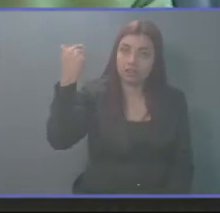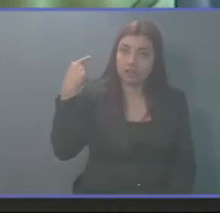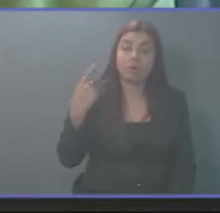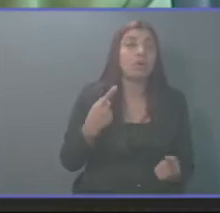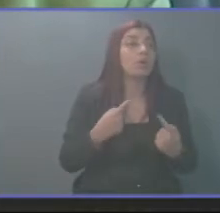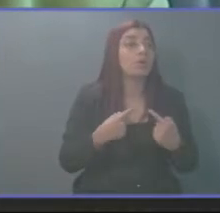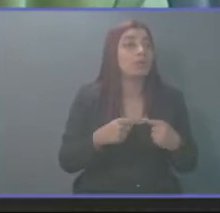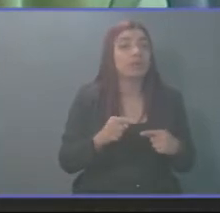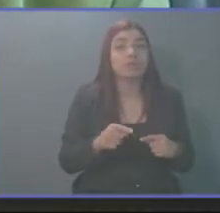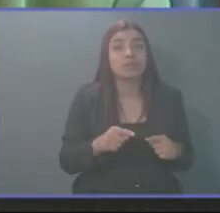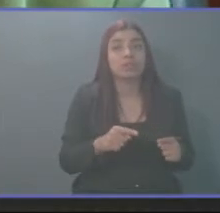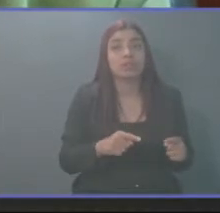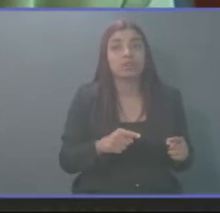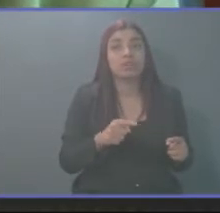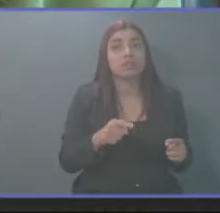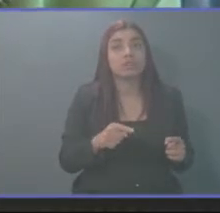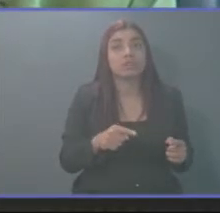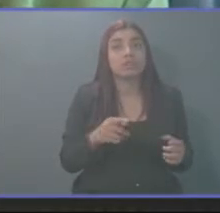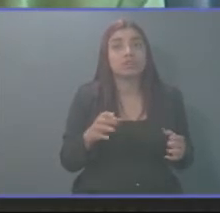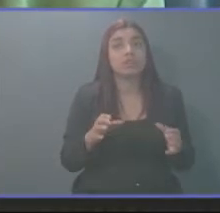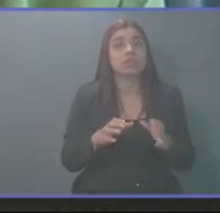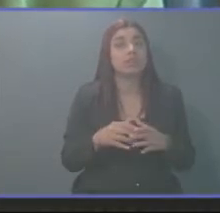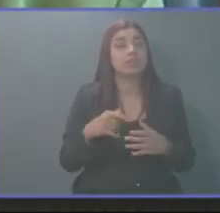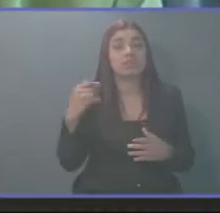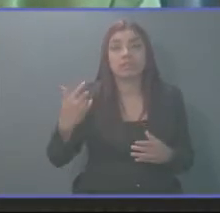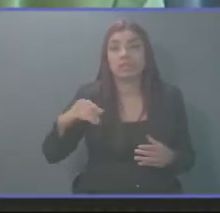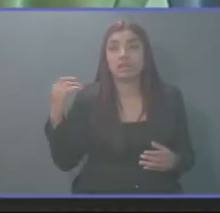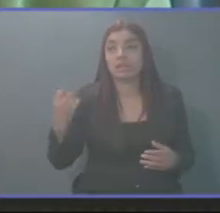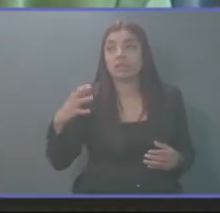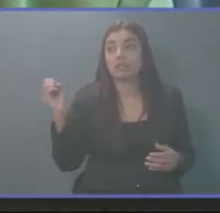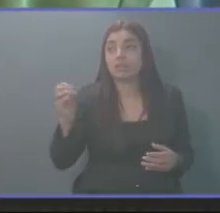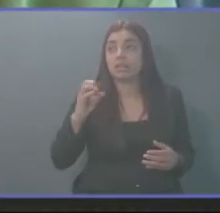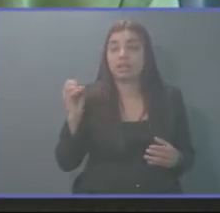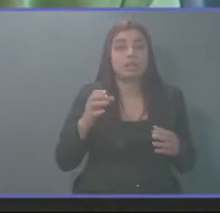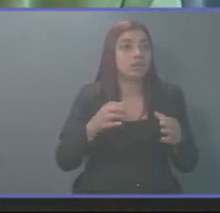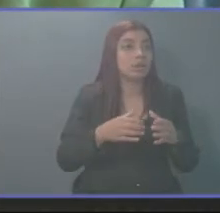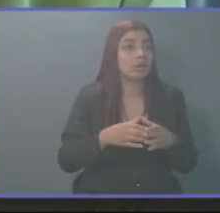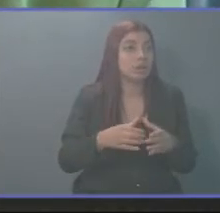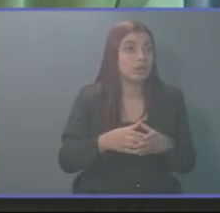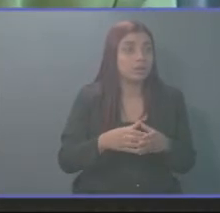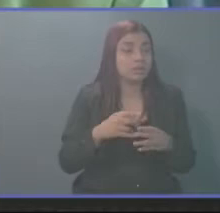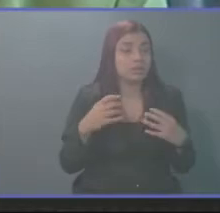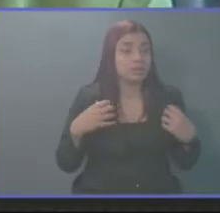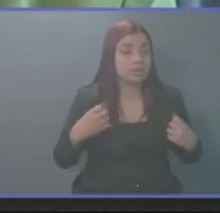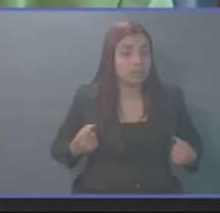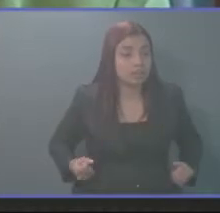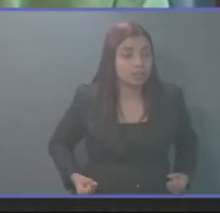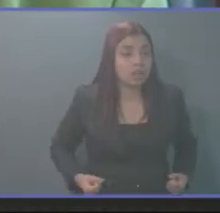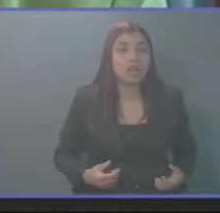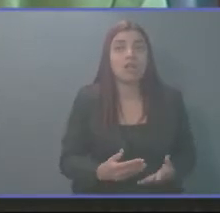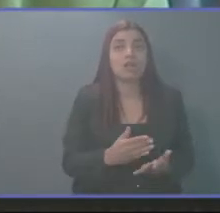sale el equipo de emergencia, del Comité de Emergencia del Estado,